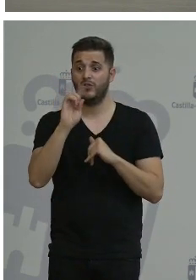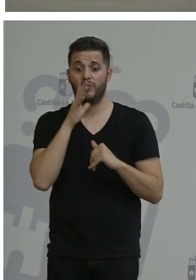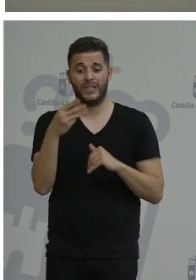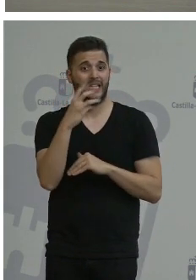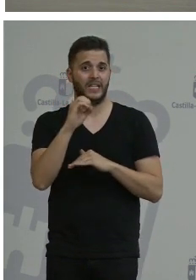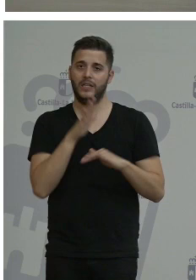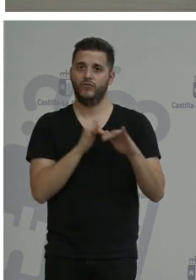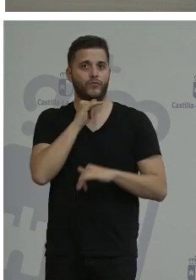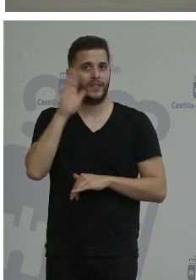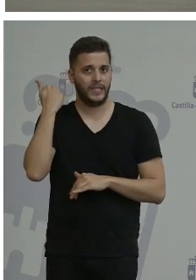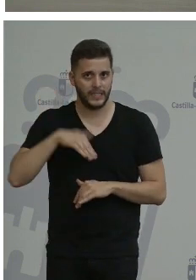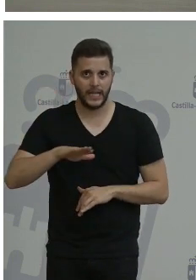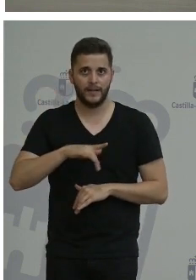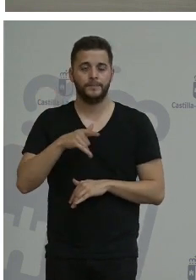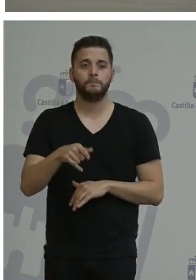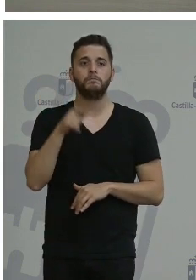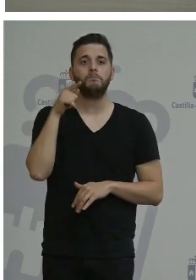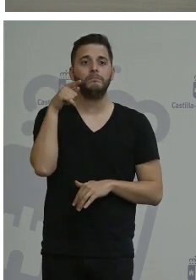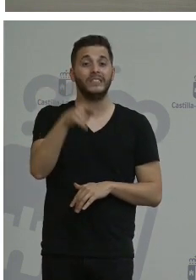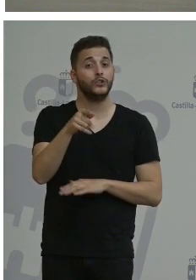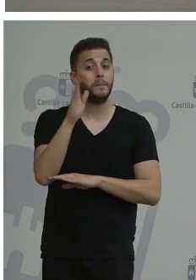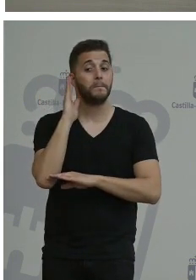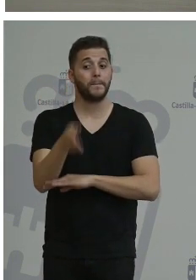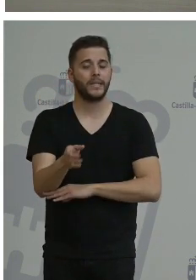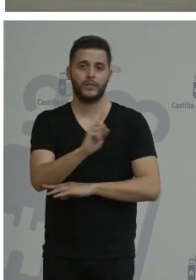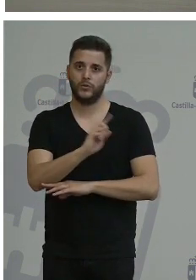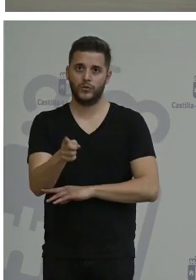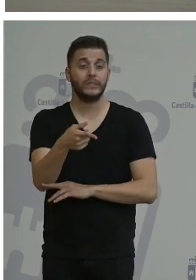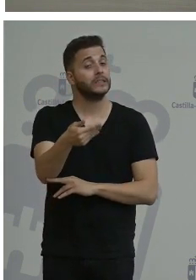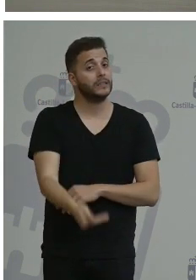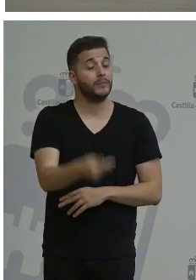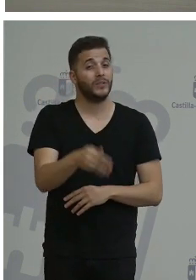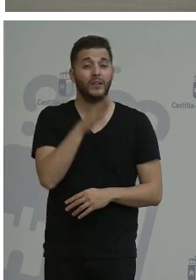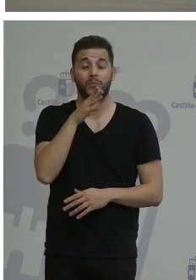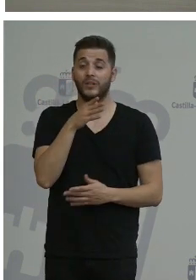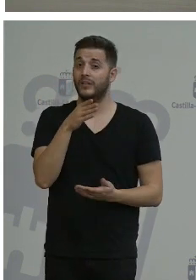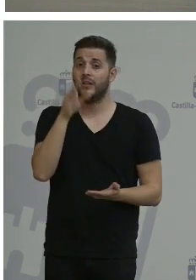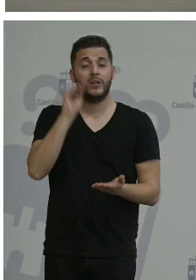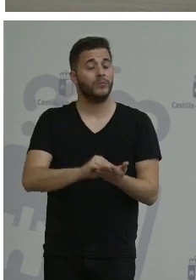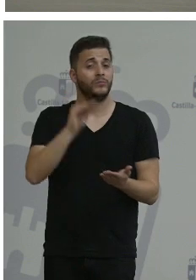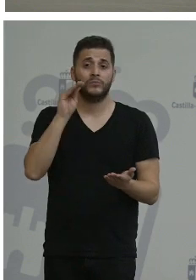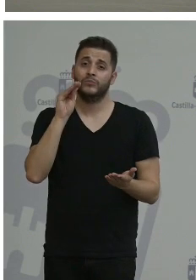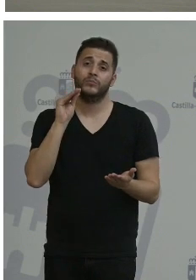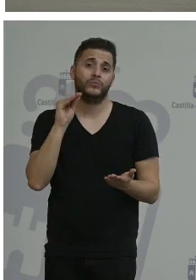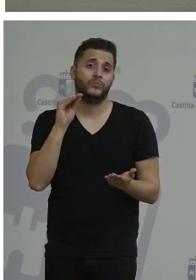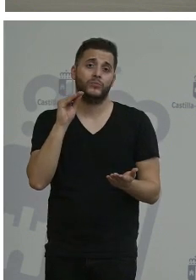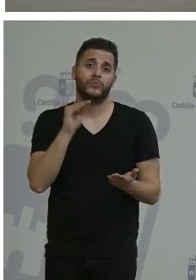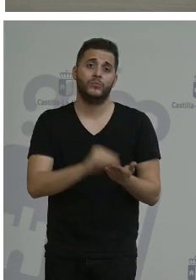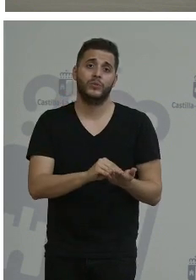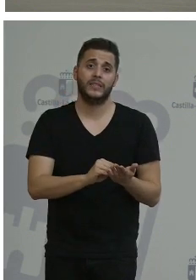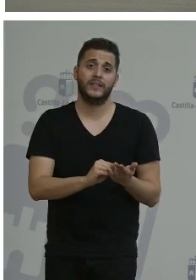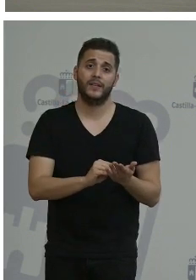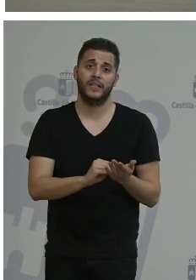Que no penalicen, esto es también muy importante porque no se entiende muchas veces la